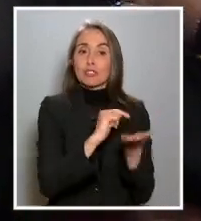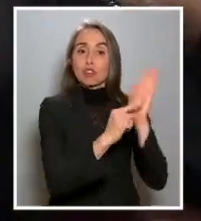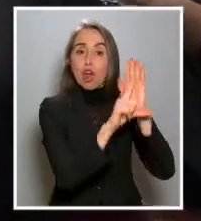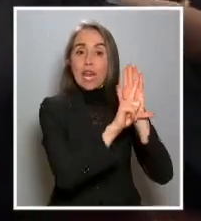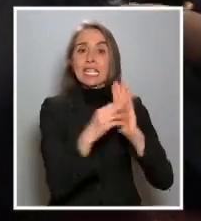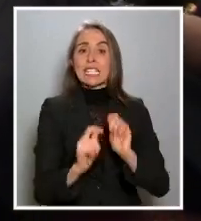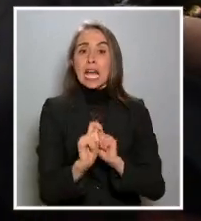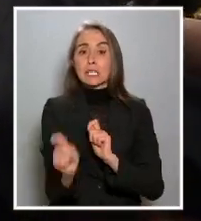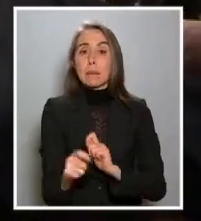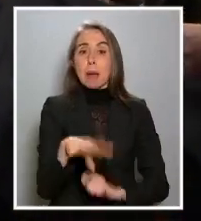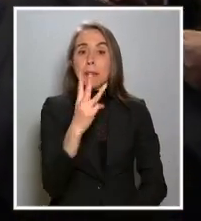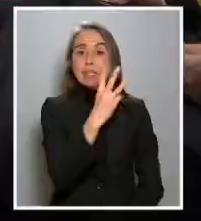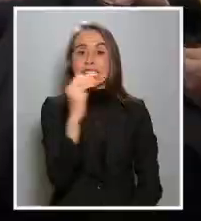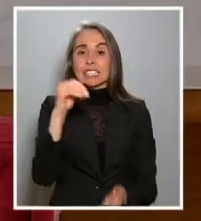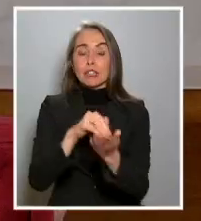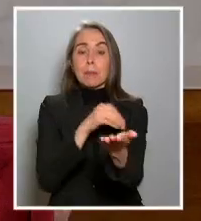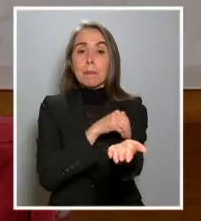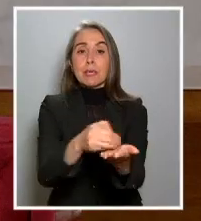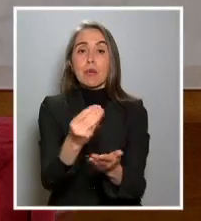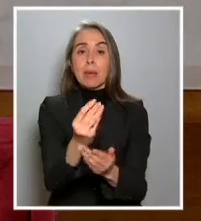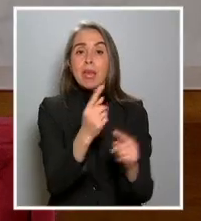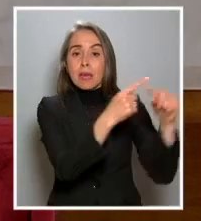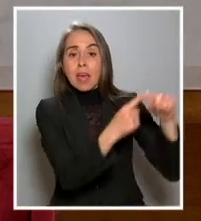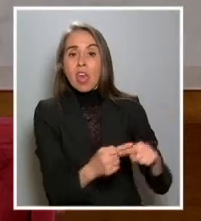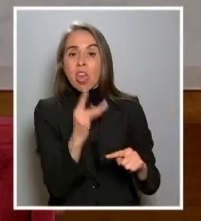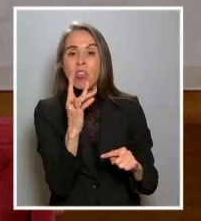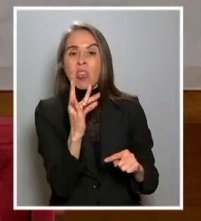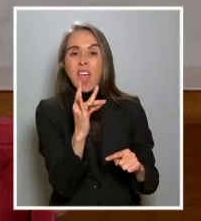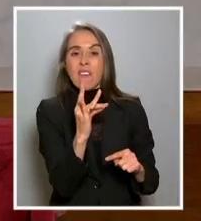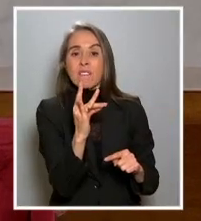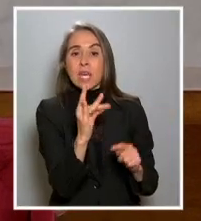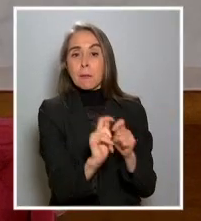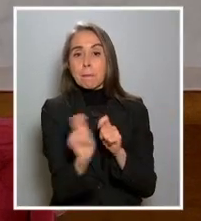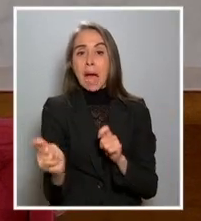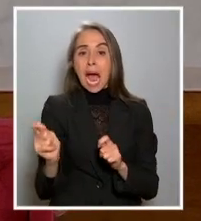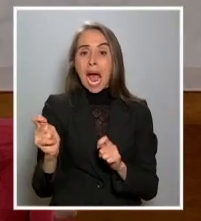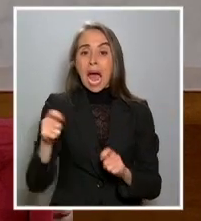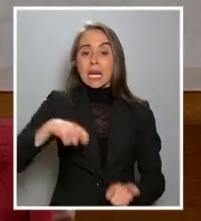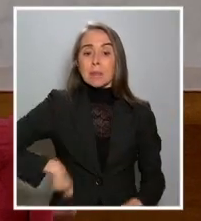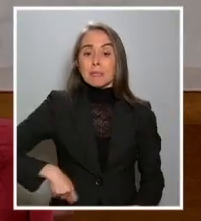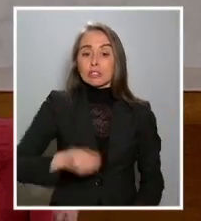se han pagado más de 300.000 millones de pesos en deudas de alimentos.